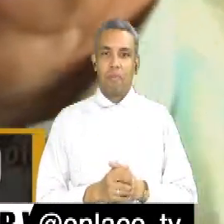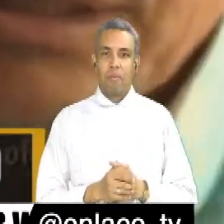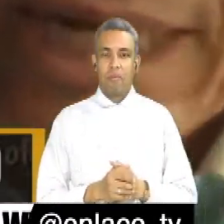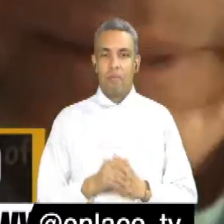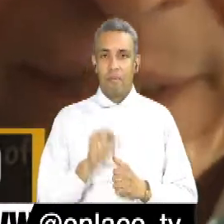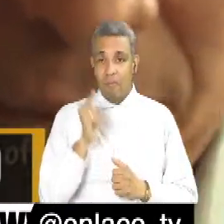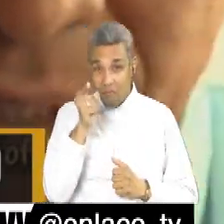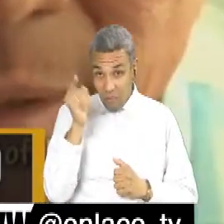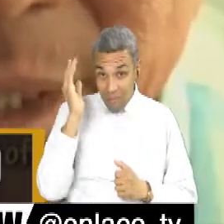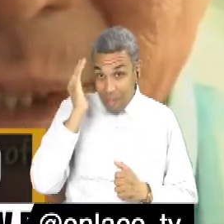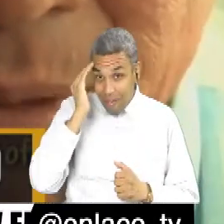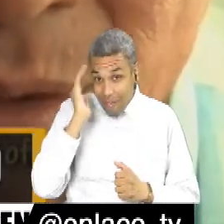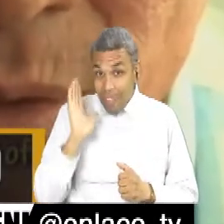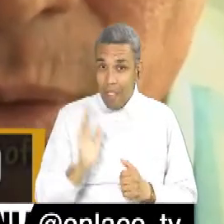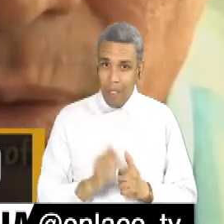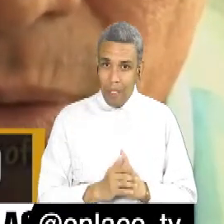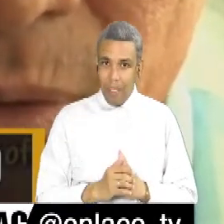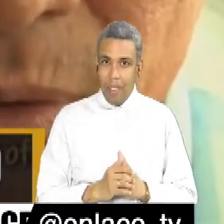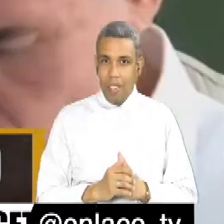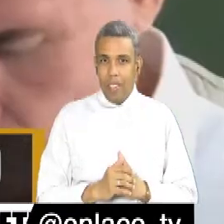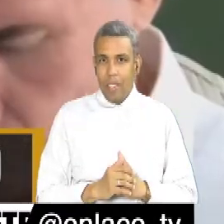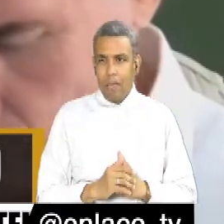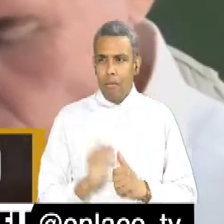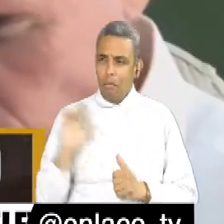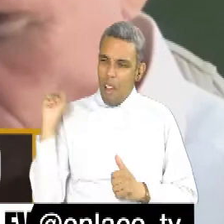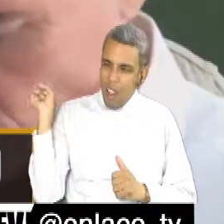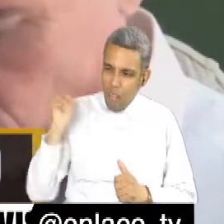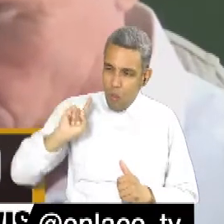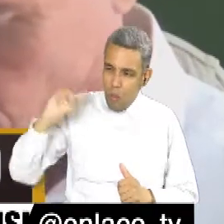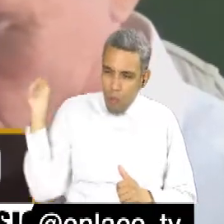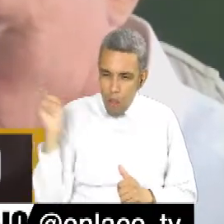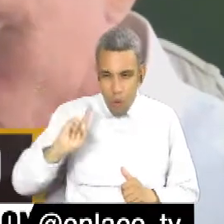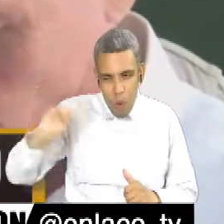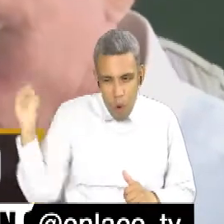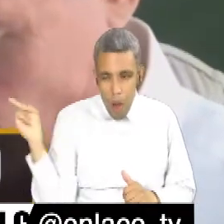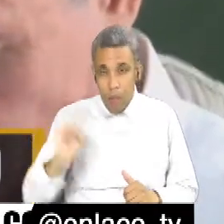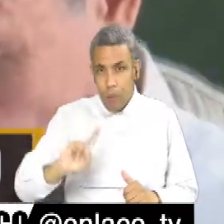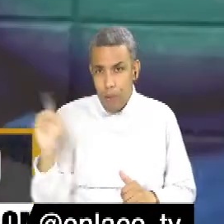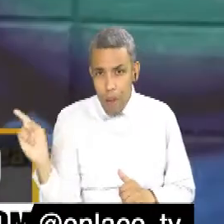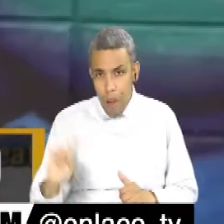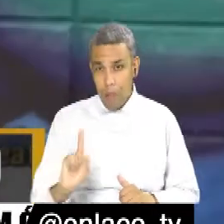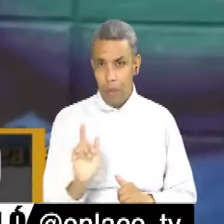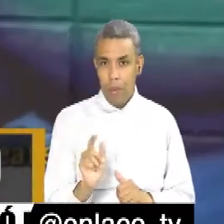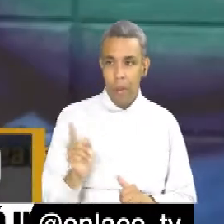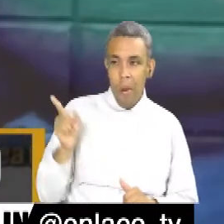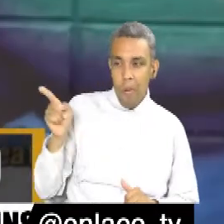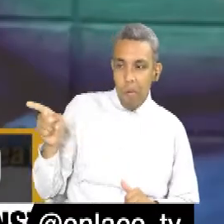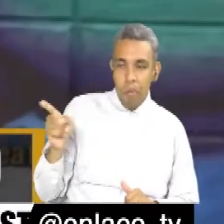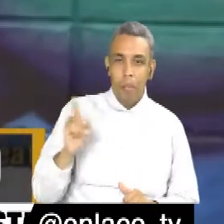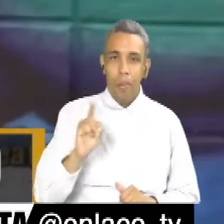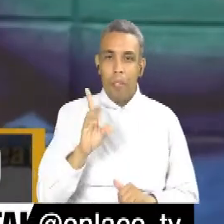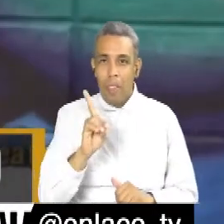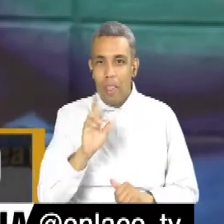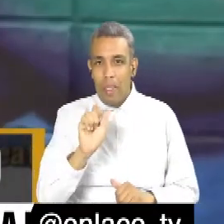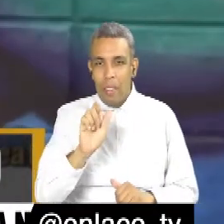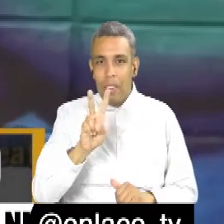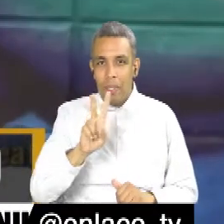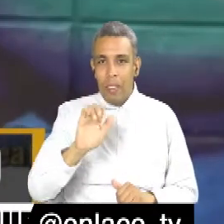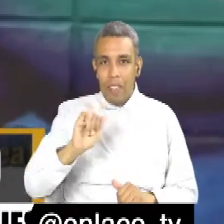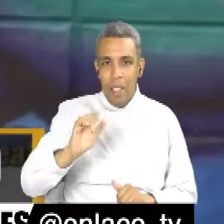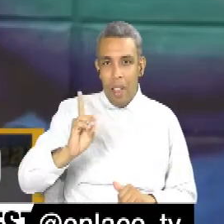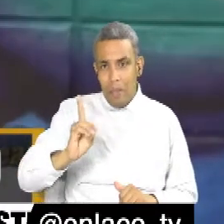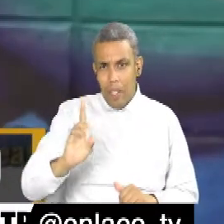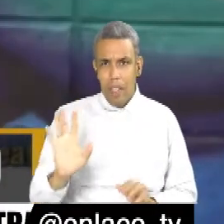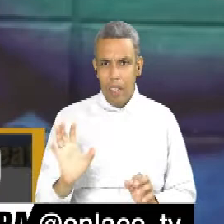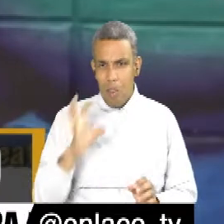la justicia tarda pero llega. En este caso del compañero defensor de derechos humanos y nuestro amigo y compañero David